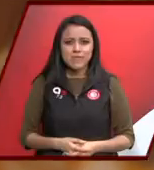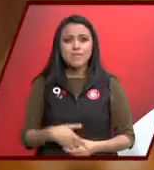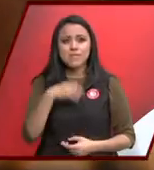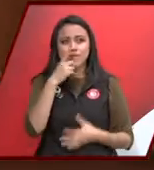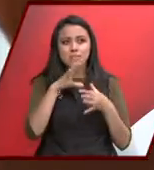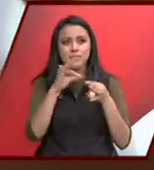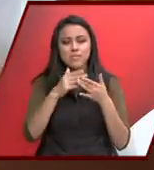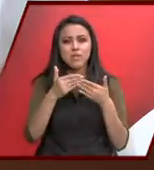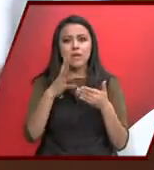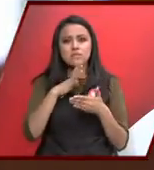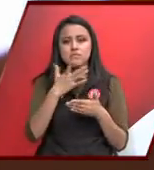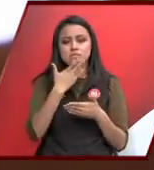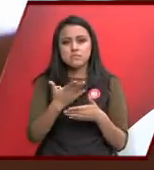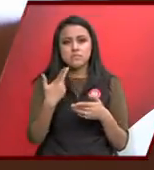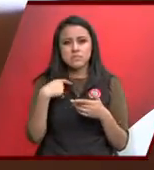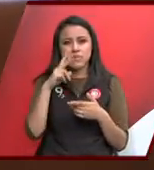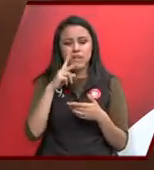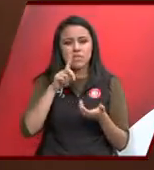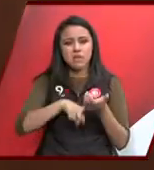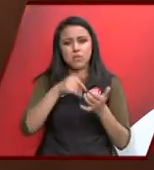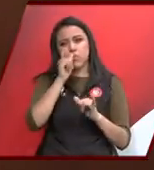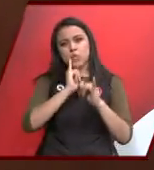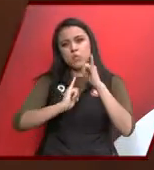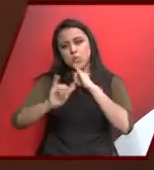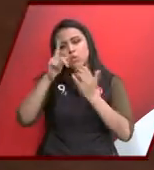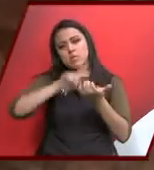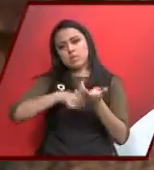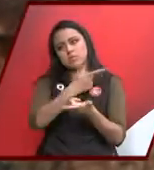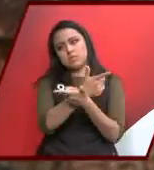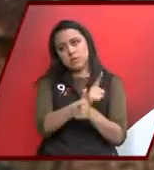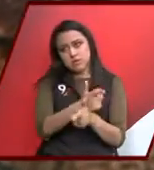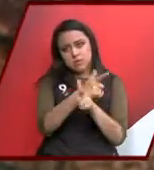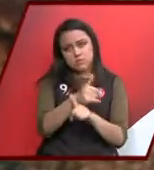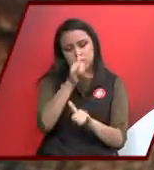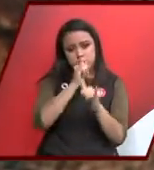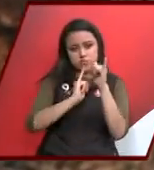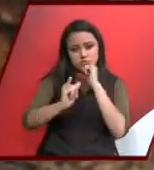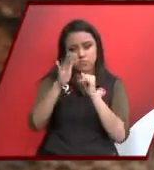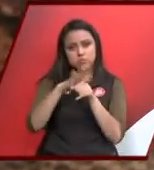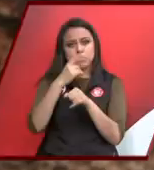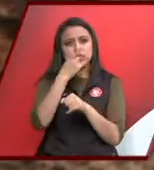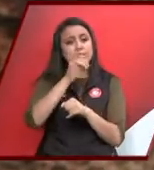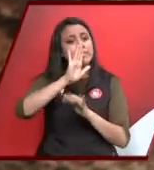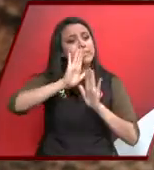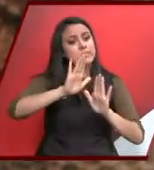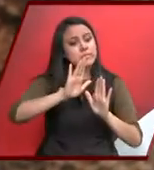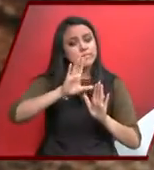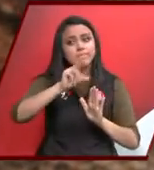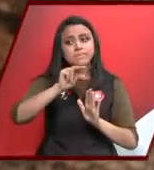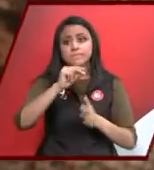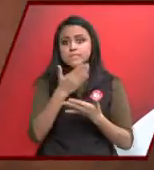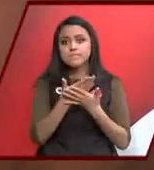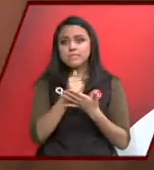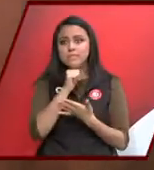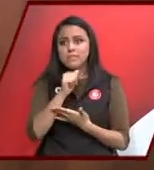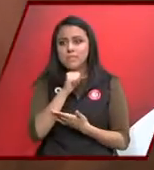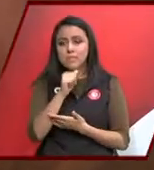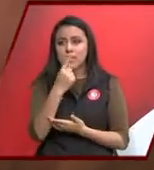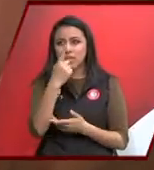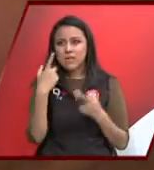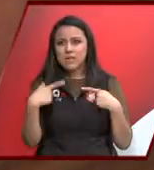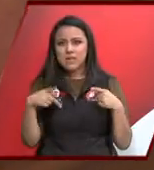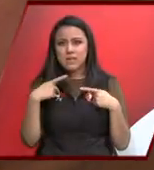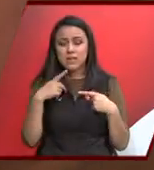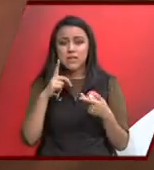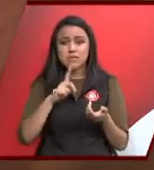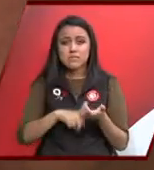Comenta que su pasaje iba tomando en la parte trasera de su taxi, motivo por el cual los detuvieron. Nadie esperaba que uno de ellos